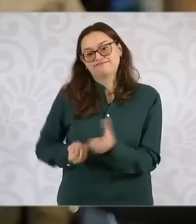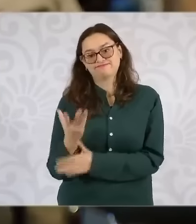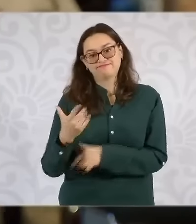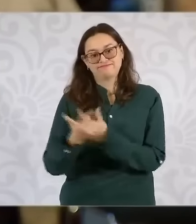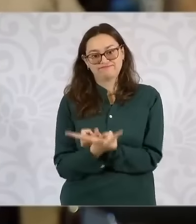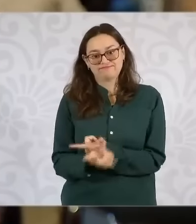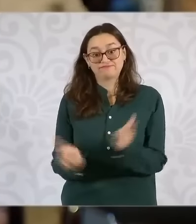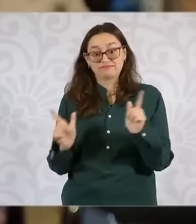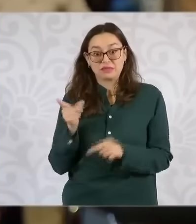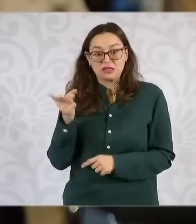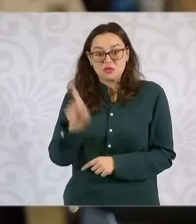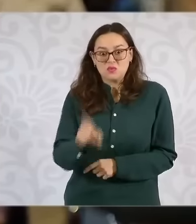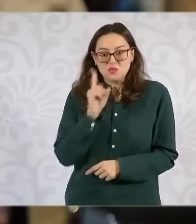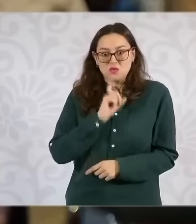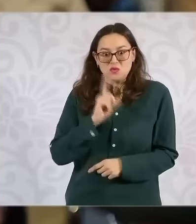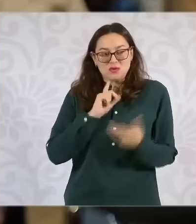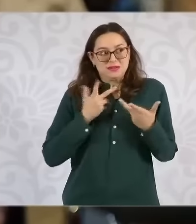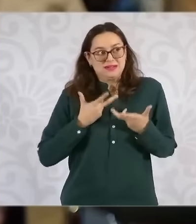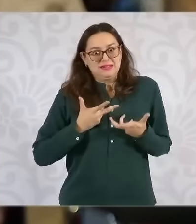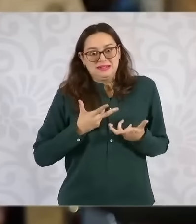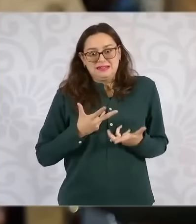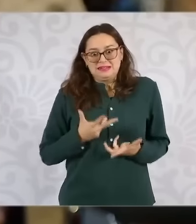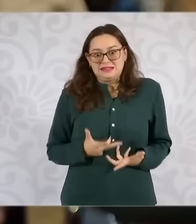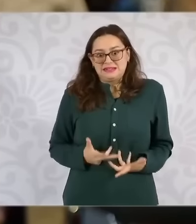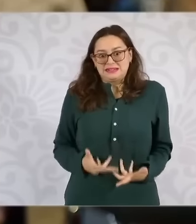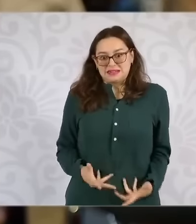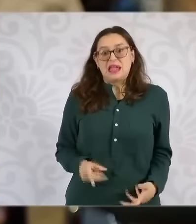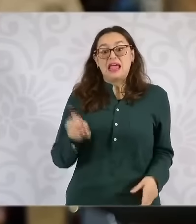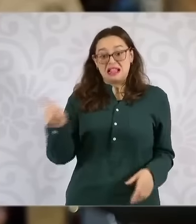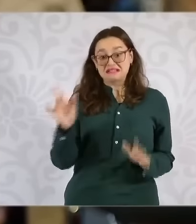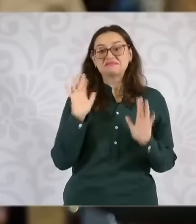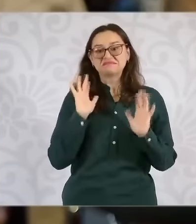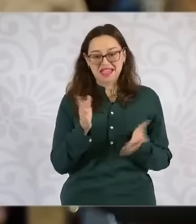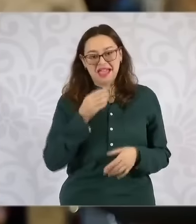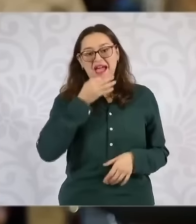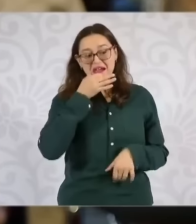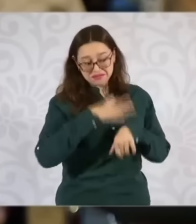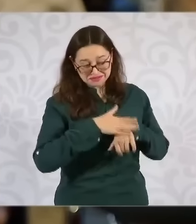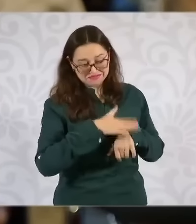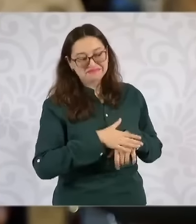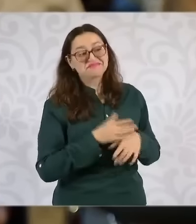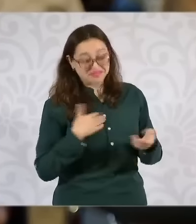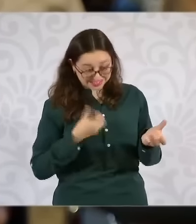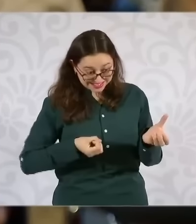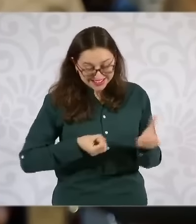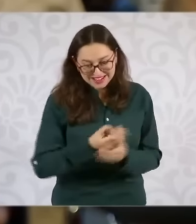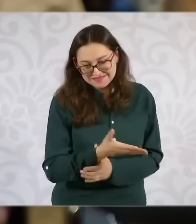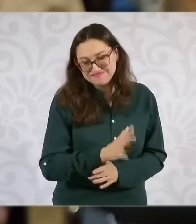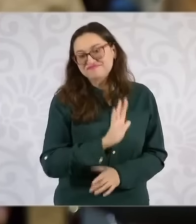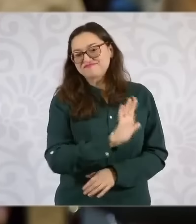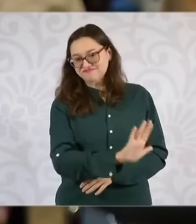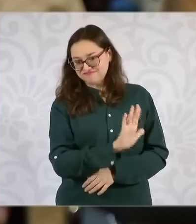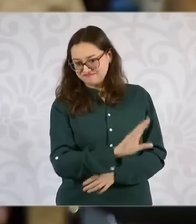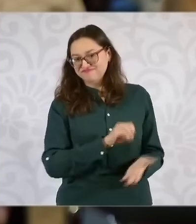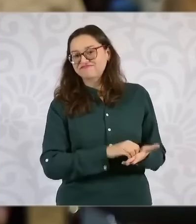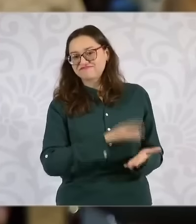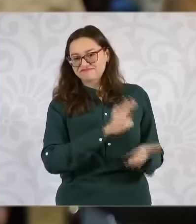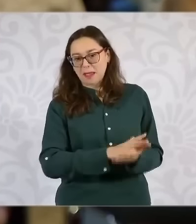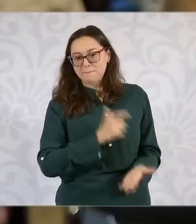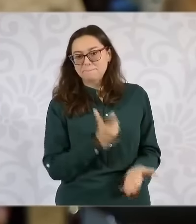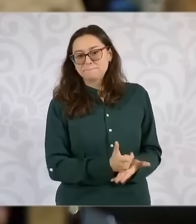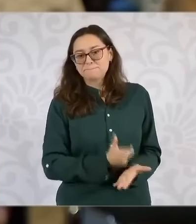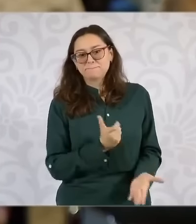Ella teme por su vida porque dice que ya recibió amenazas de él mismo, que si salía que se les iba a ver muy mal, que la